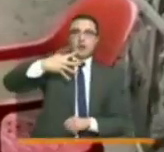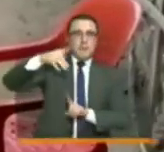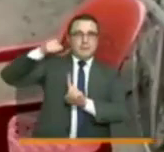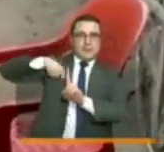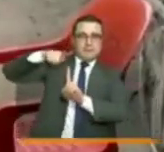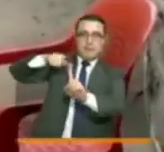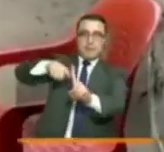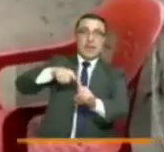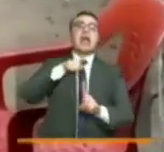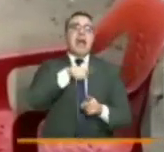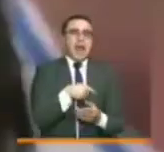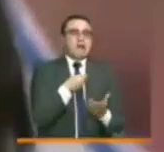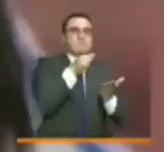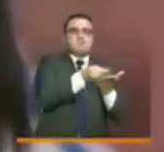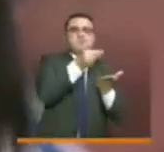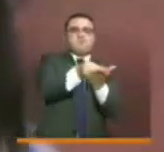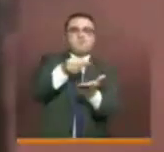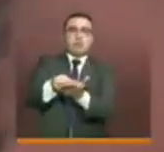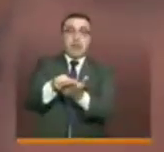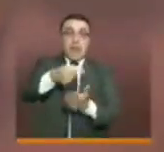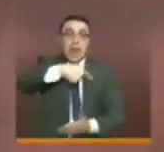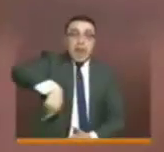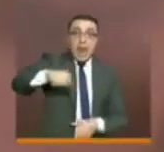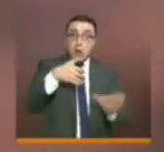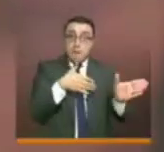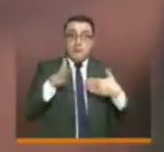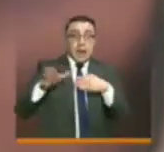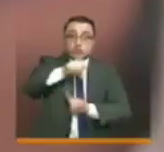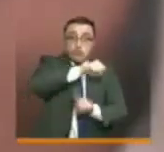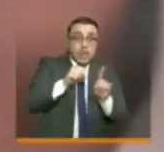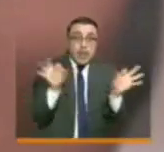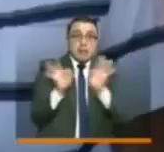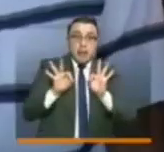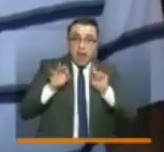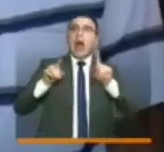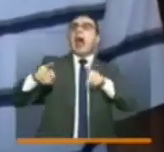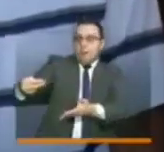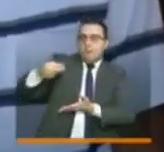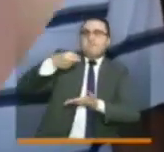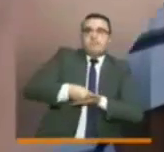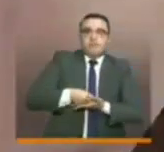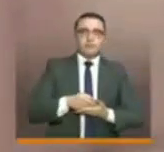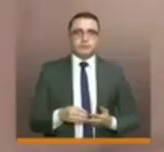también les llega a las personas que no estaban en ningún programa social del gobierno nacional.